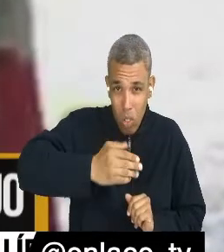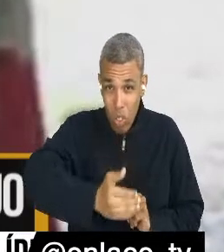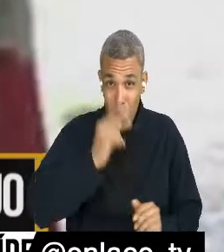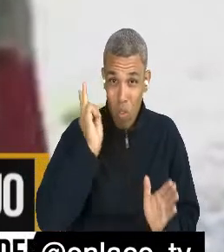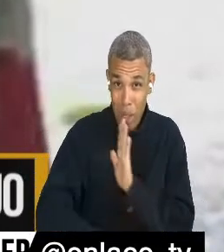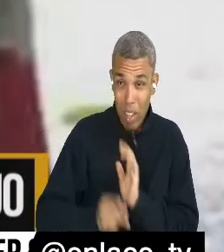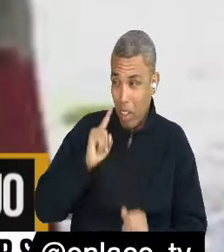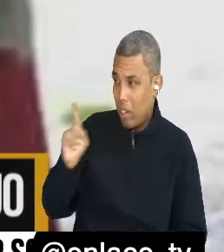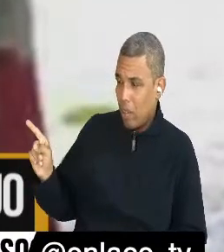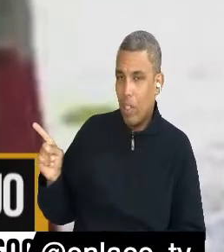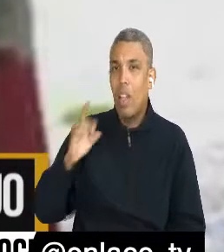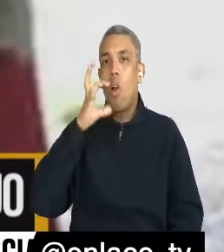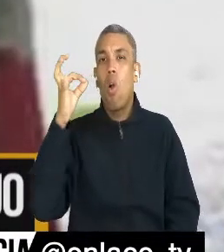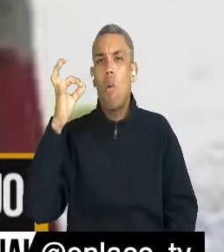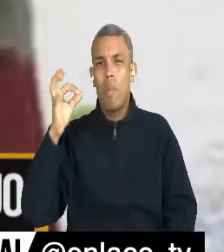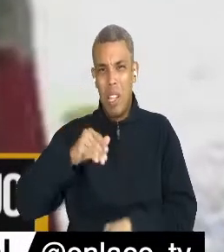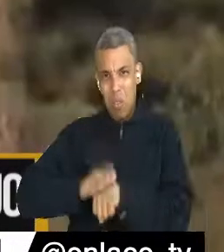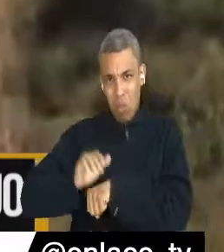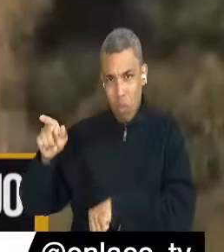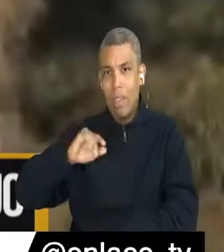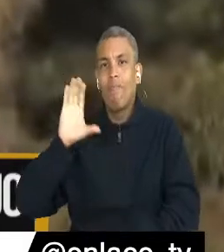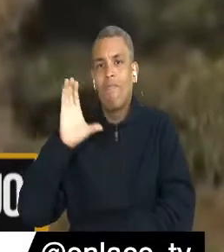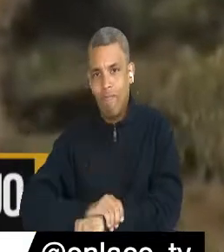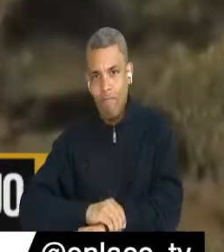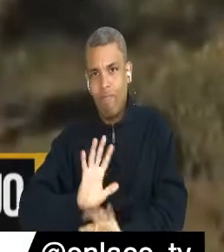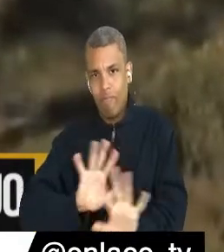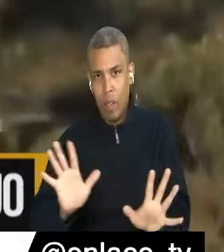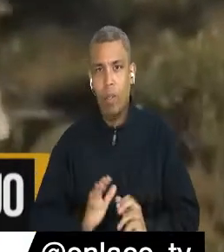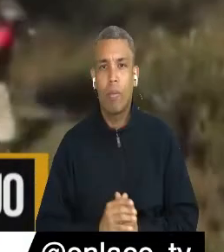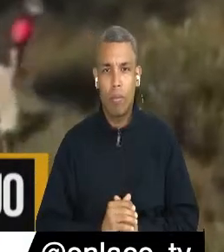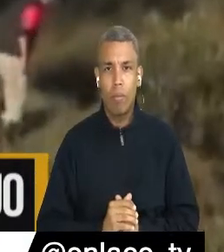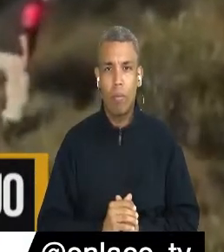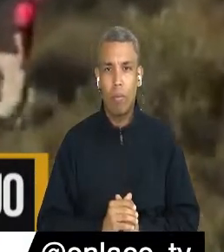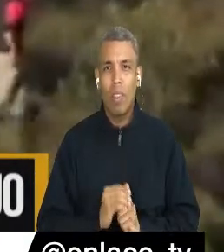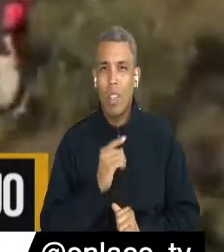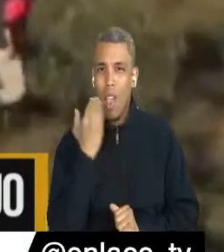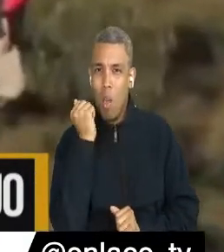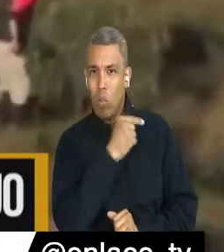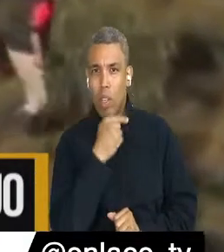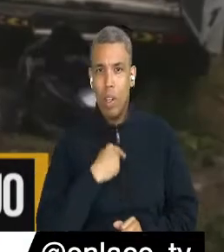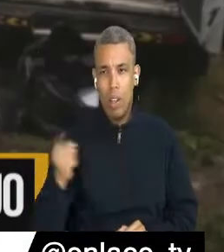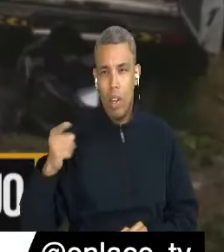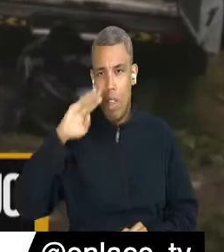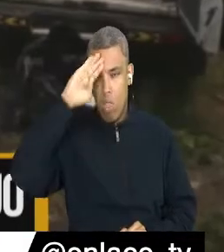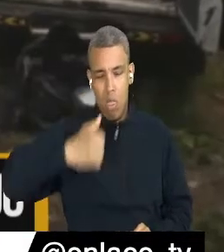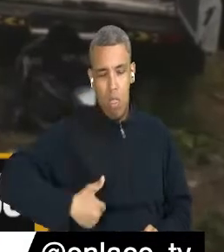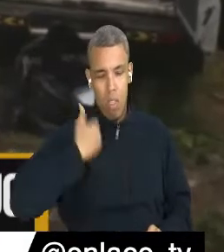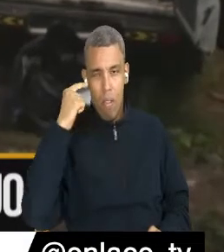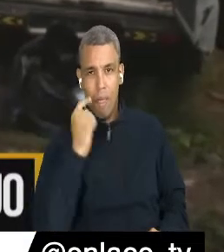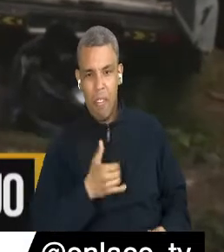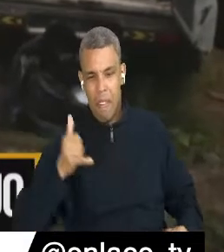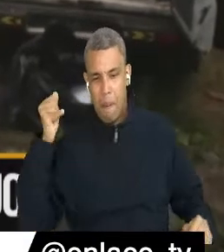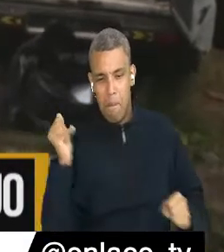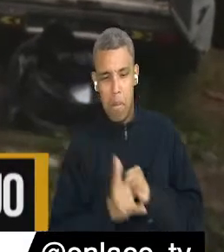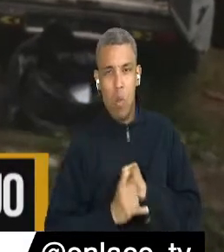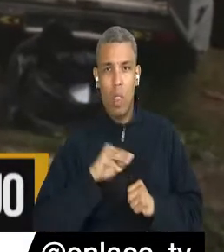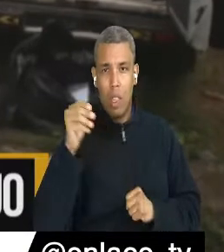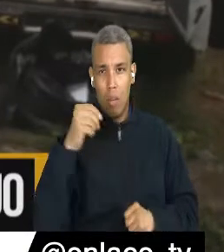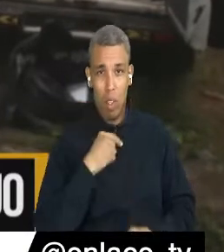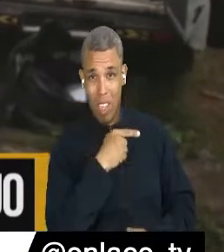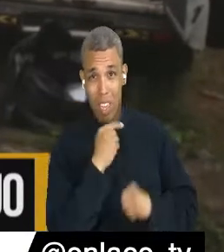al presunto asesino de una mujer y su hijo en Santander. La mujer habría sido abusada y fue degollada. El pequeño de 4 años habría sido lanzado a un